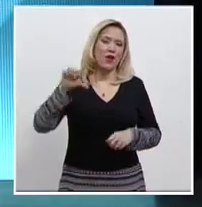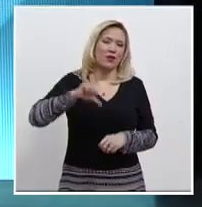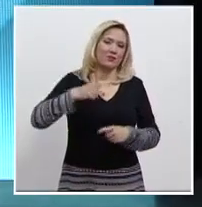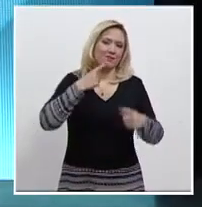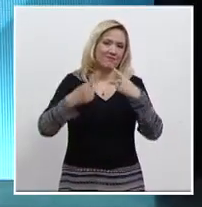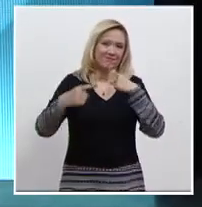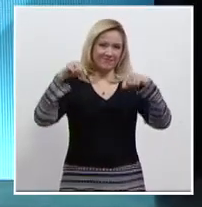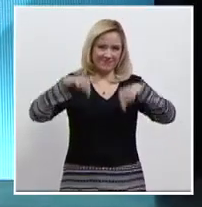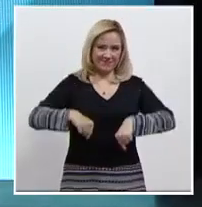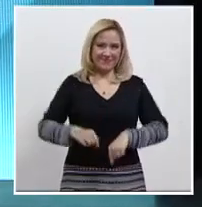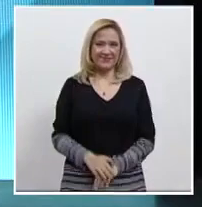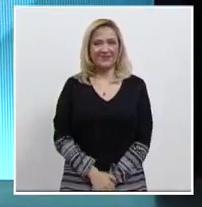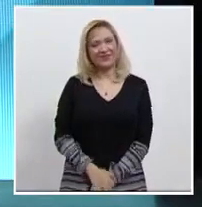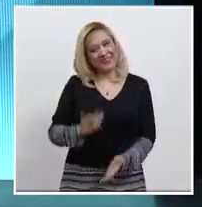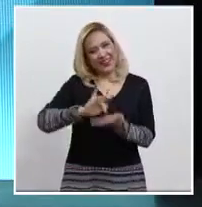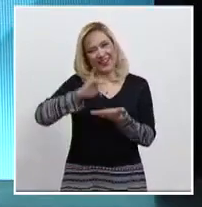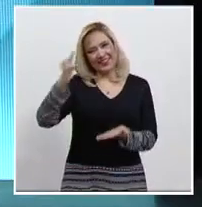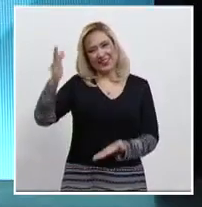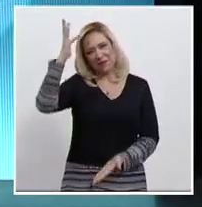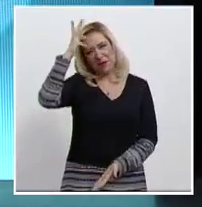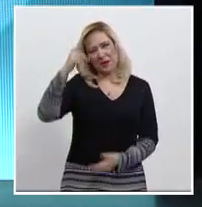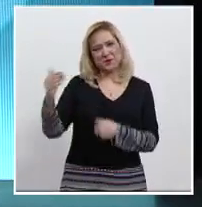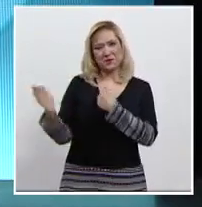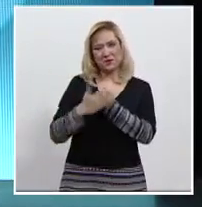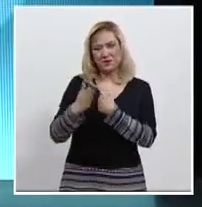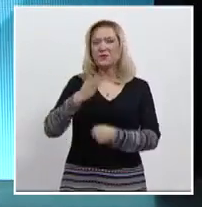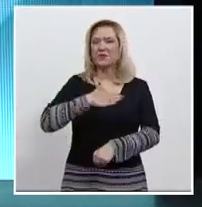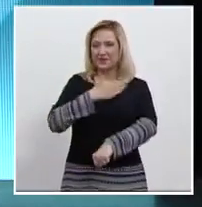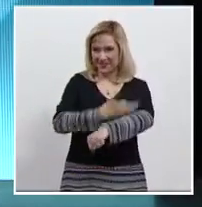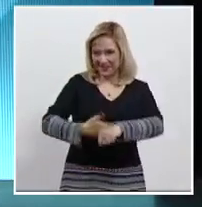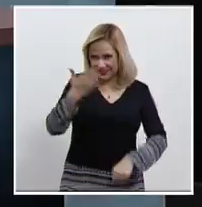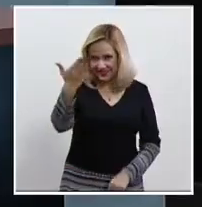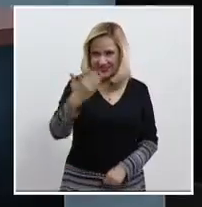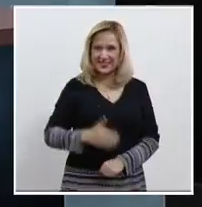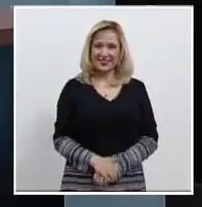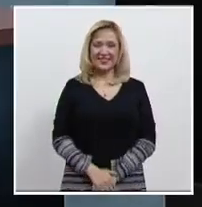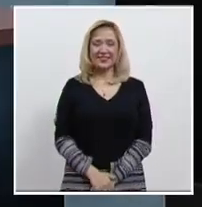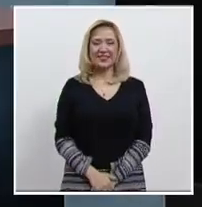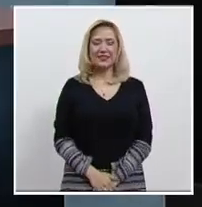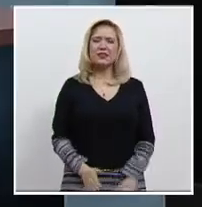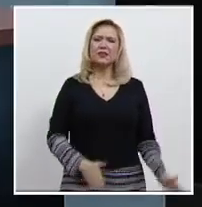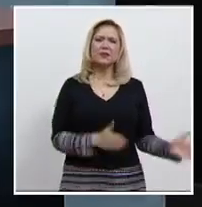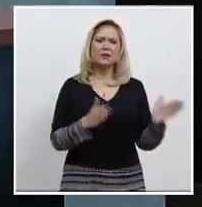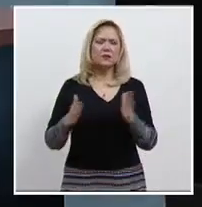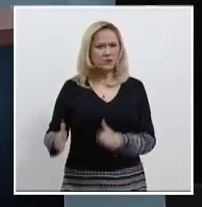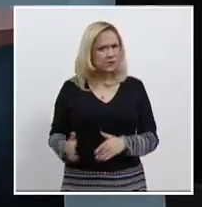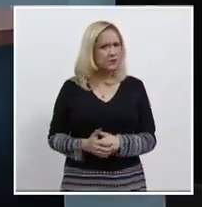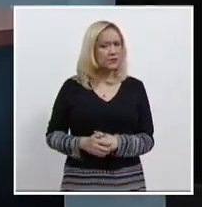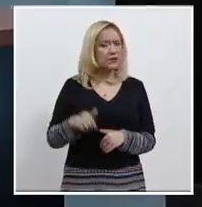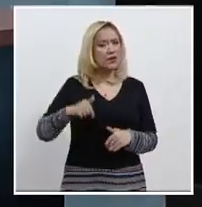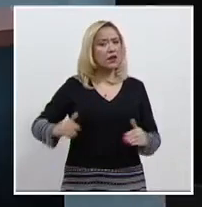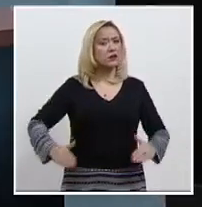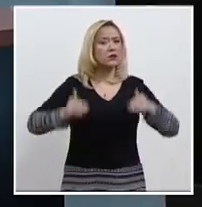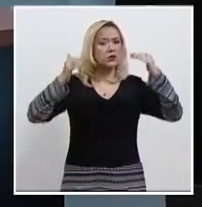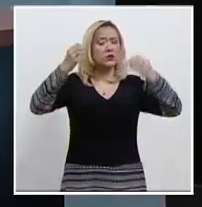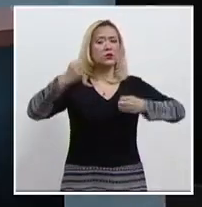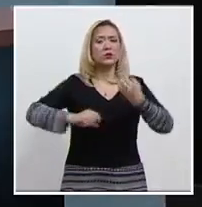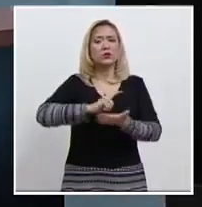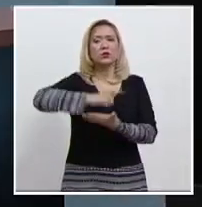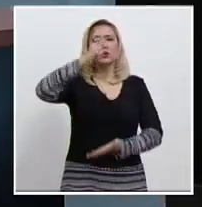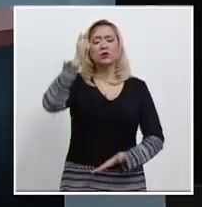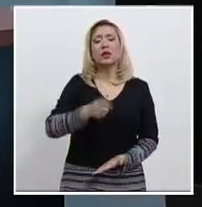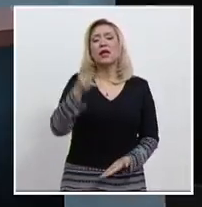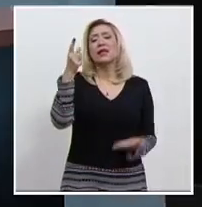Suprema Corte. Gracias, Mario, por tu reporte, que tengas una excelente tarde. Y en más temas, la Suprema Corte publicó el Acuerdo